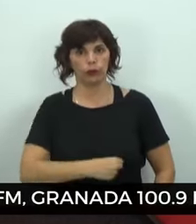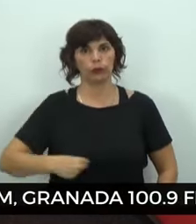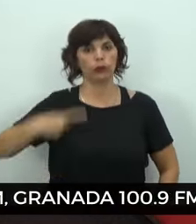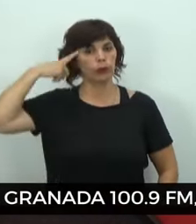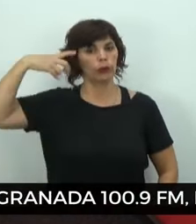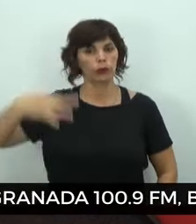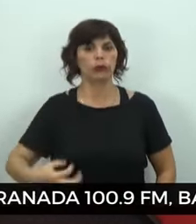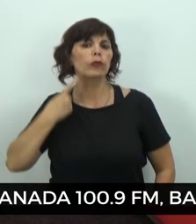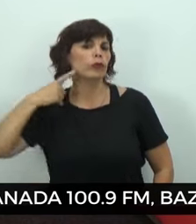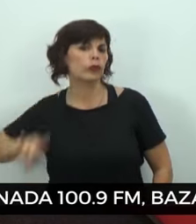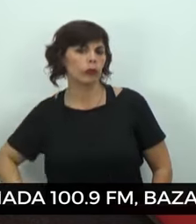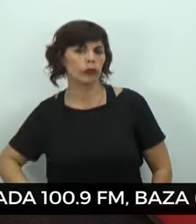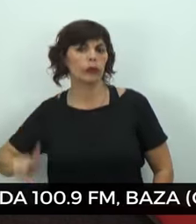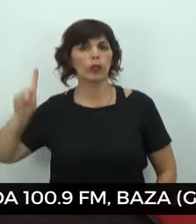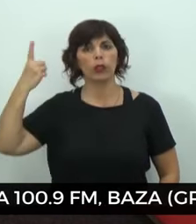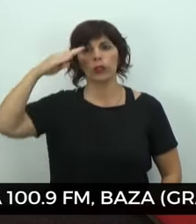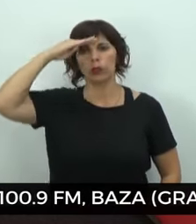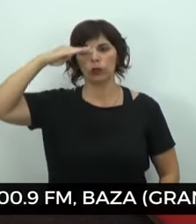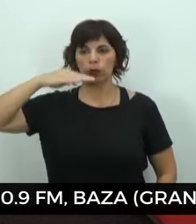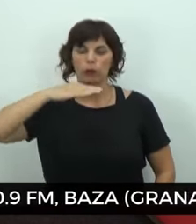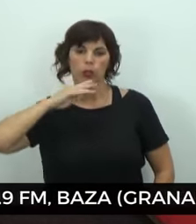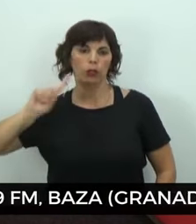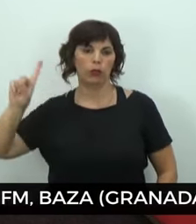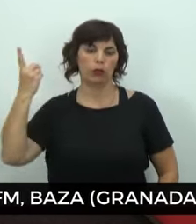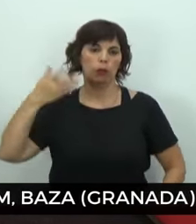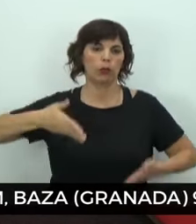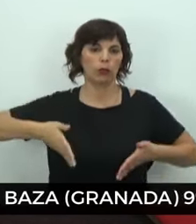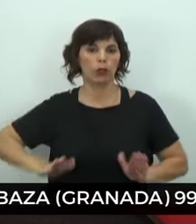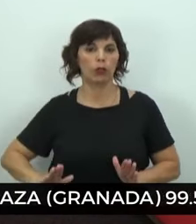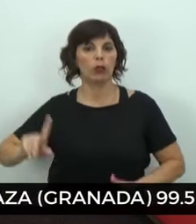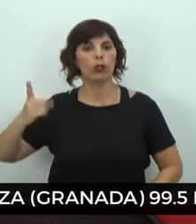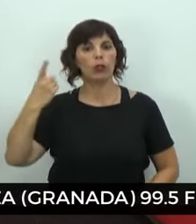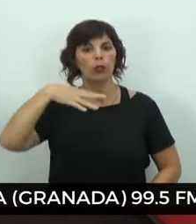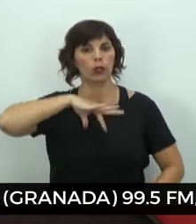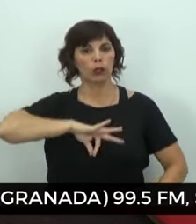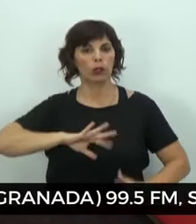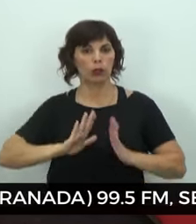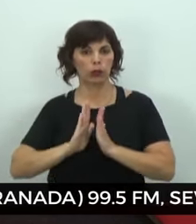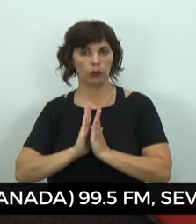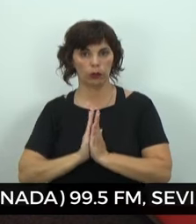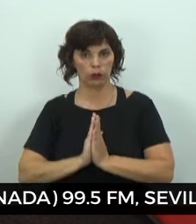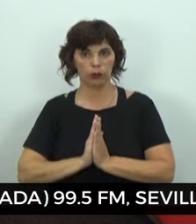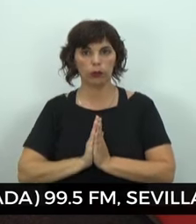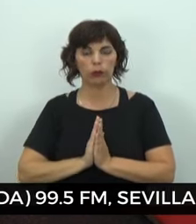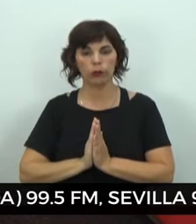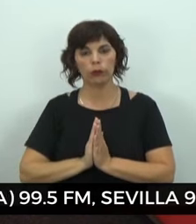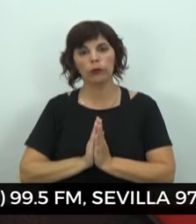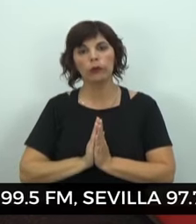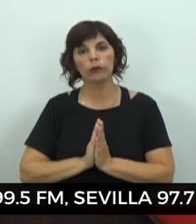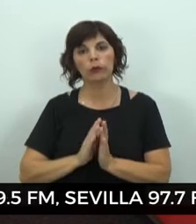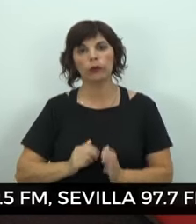creemos en Dios el Padre, Dios el Hijo y Dios el Espíritu